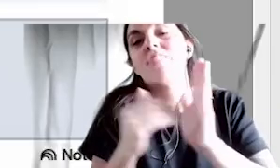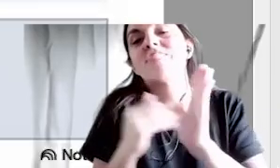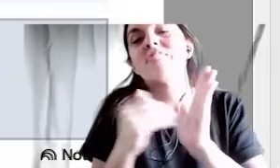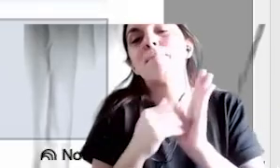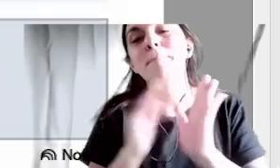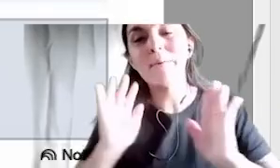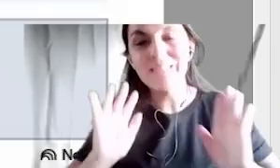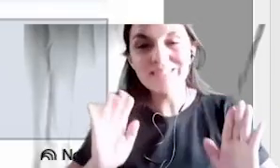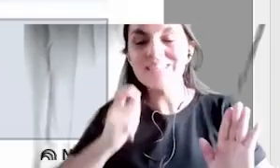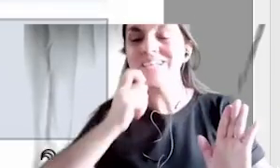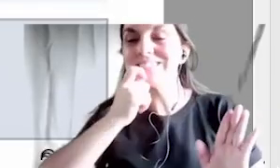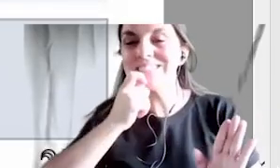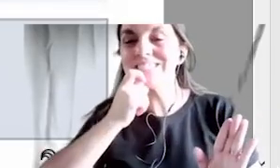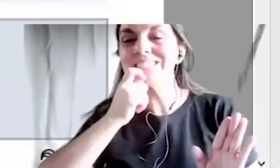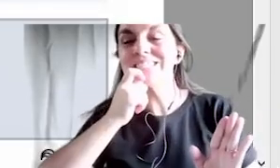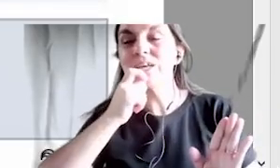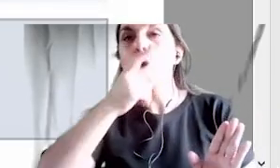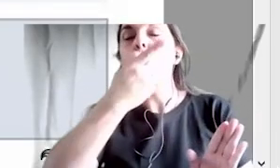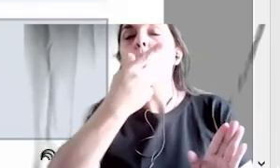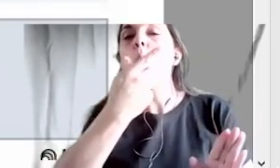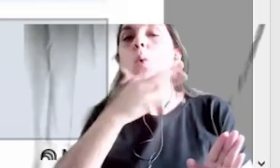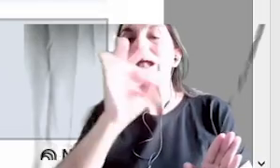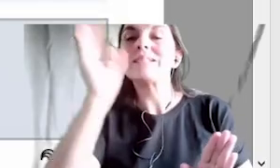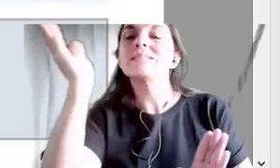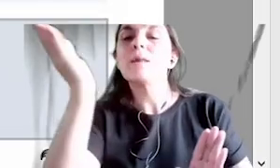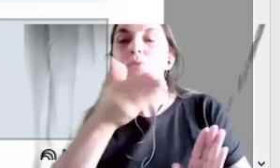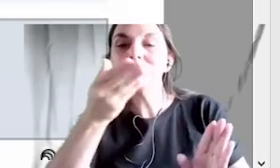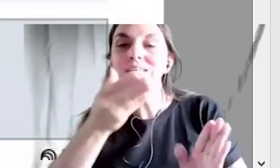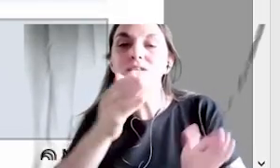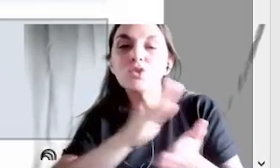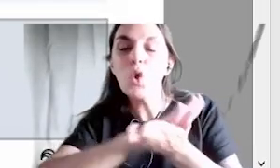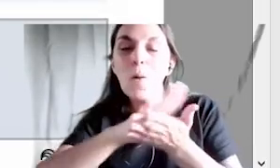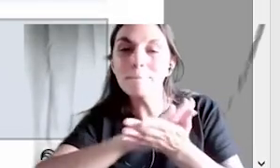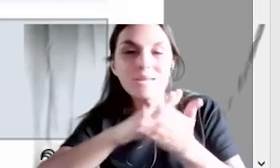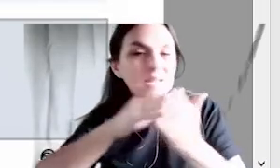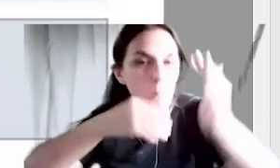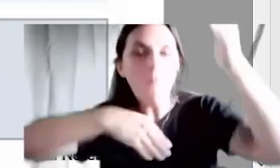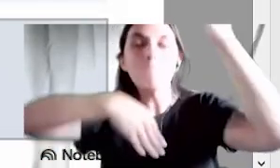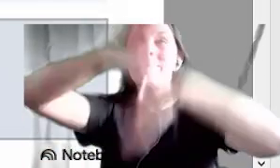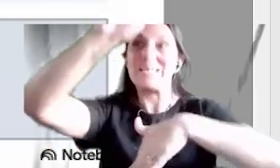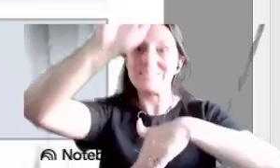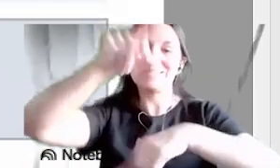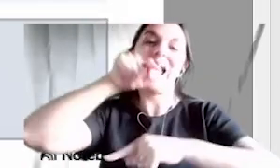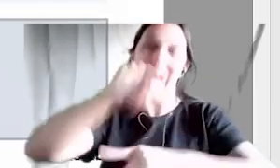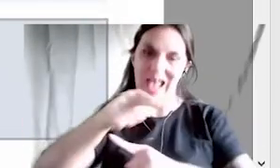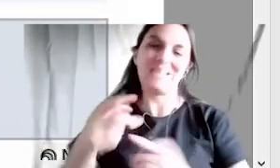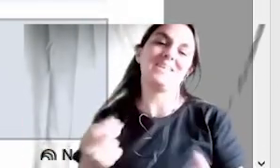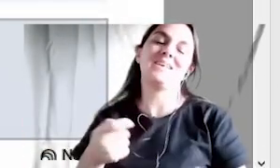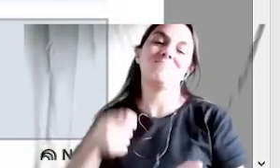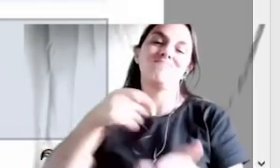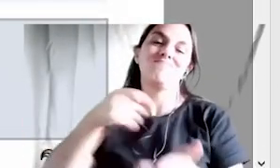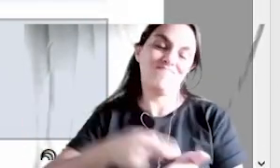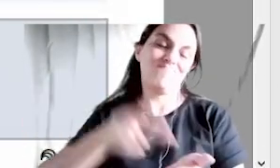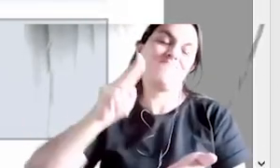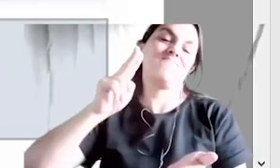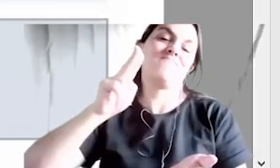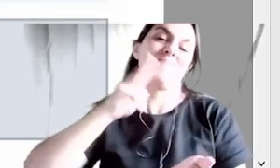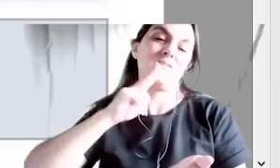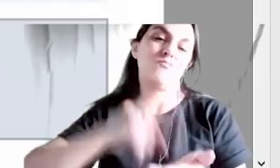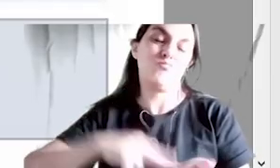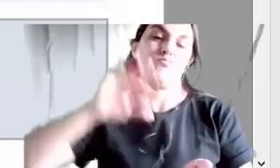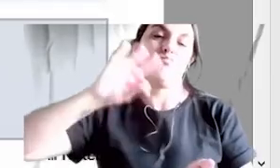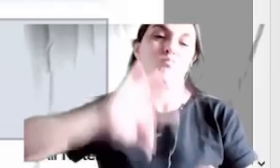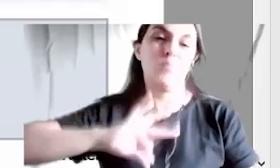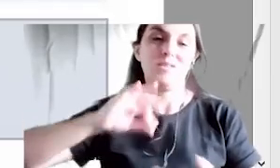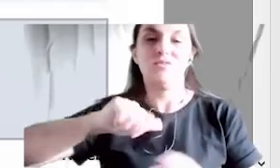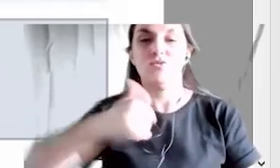porción que exceda el 40% del mínimo no imponible. Y también tenemos los conceptos integrados